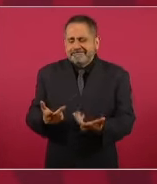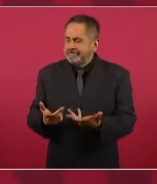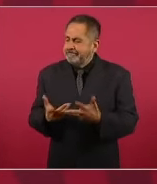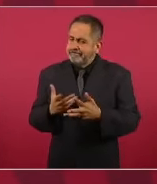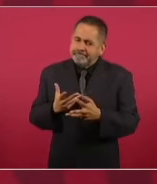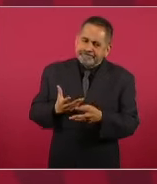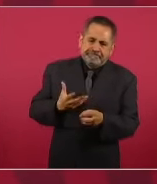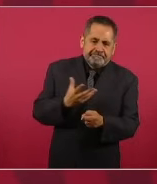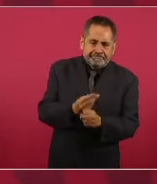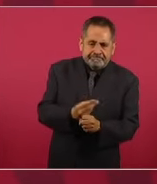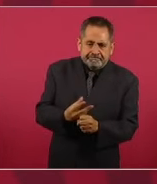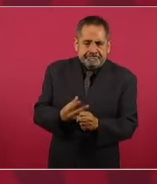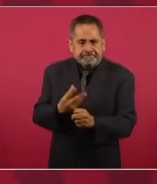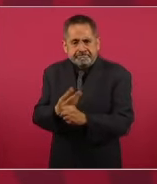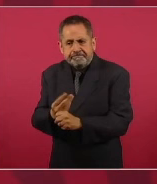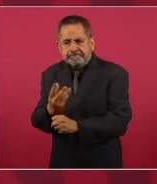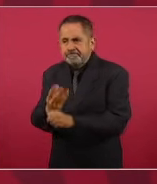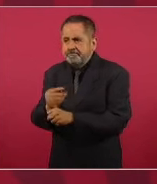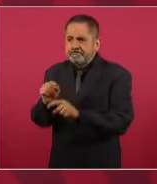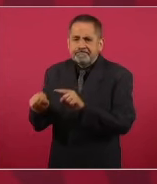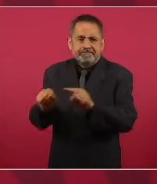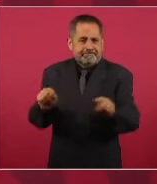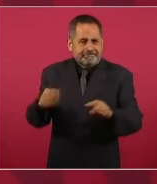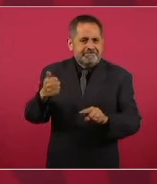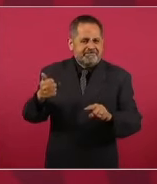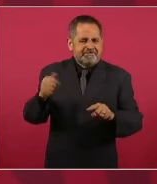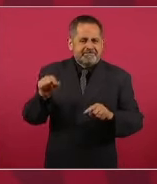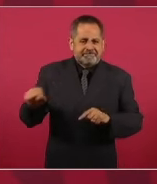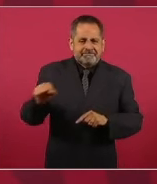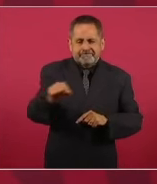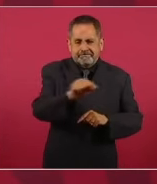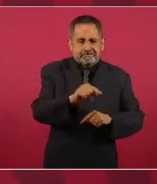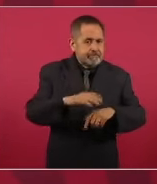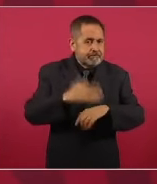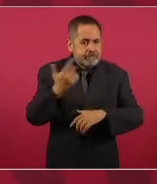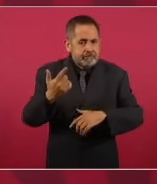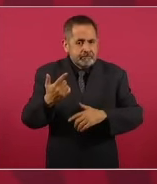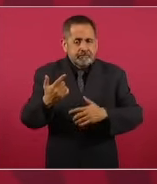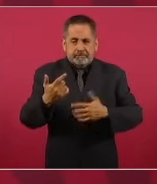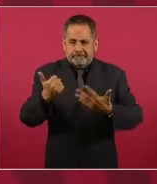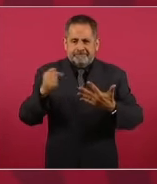chatarra, porque la política